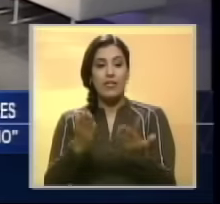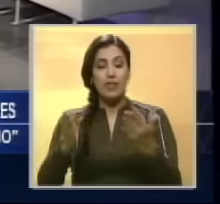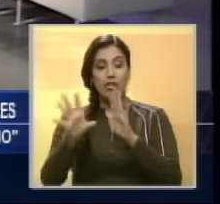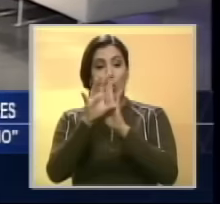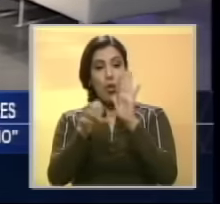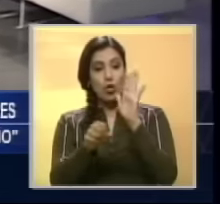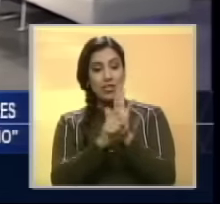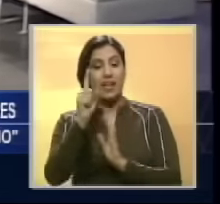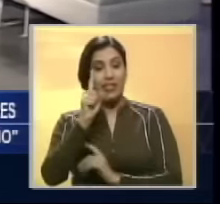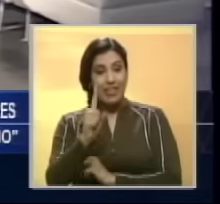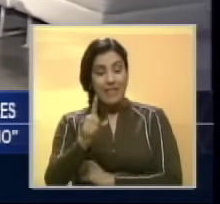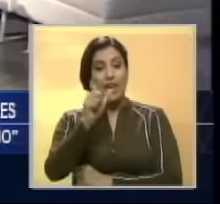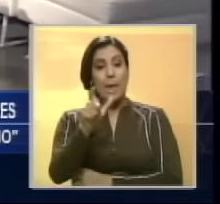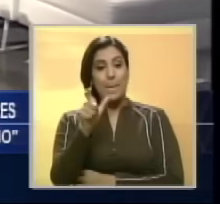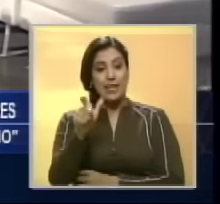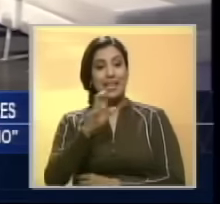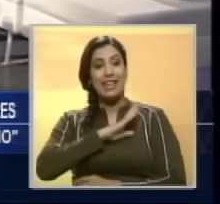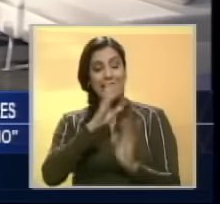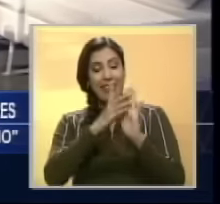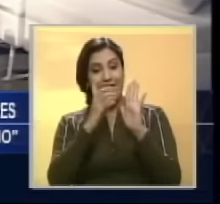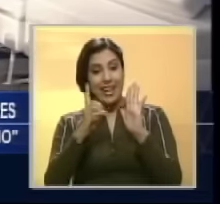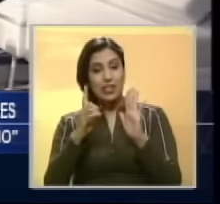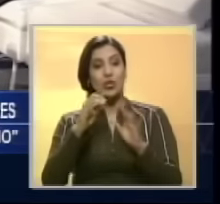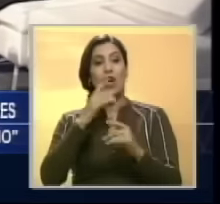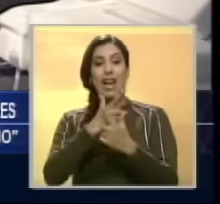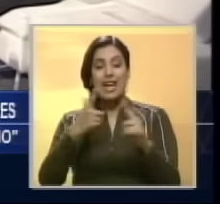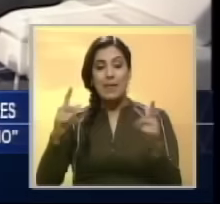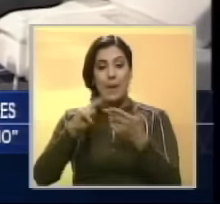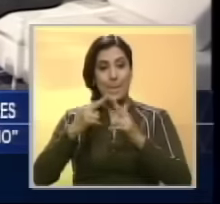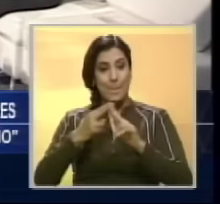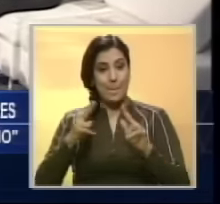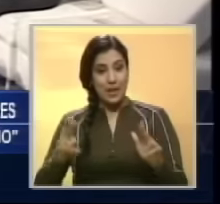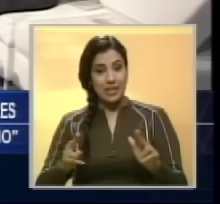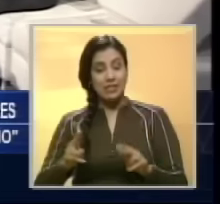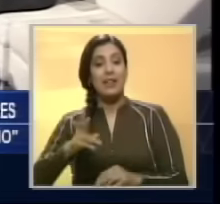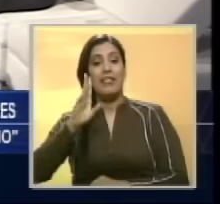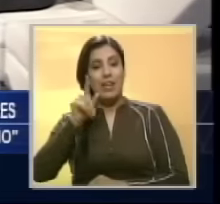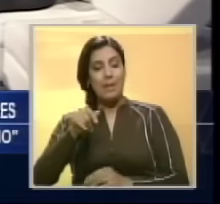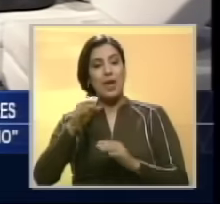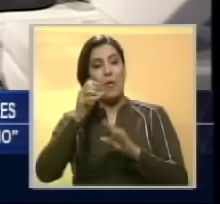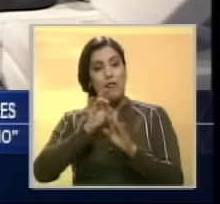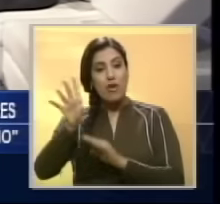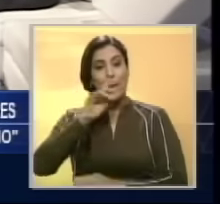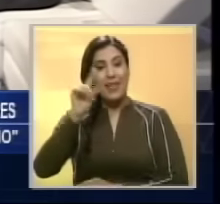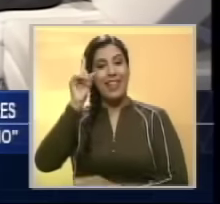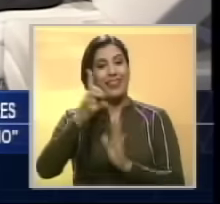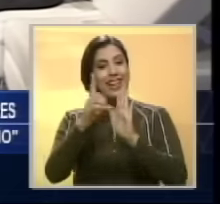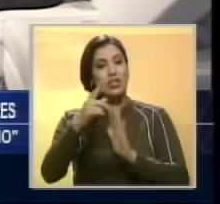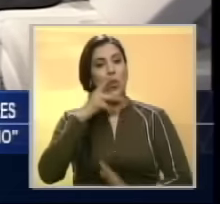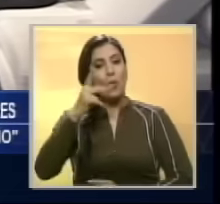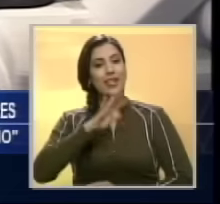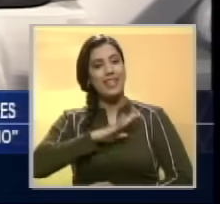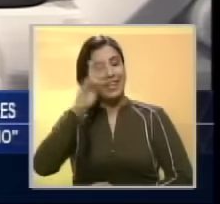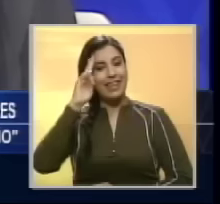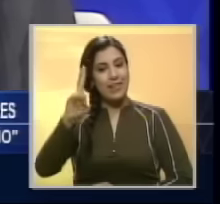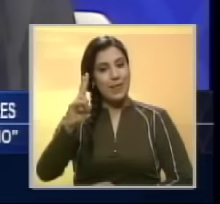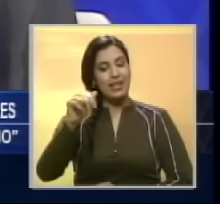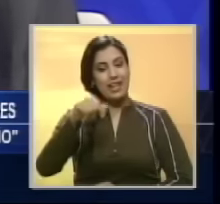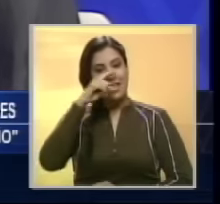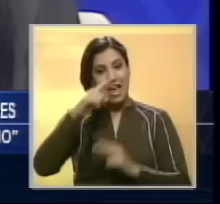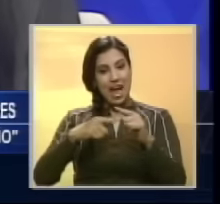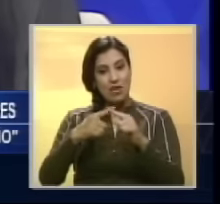Constitución Establece que los ciudadanos tienen derecho a la manifestación libre y pacífica y que el referéndum revocatorio es un derecho político que tiene que realizarse